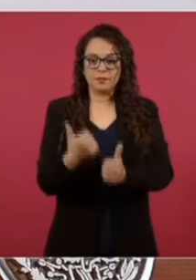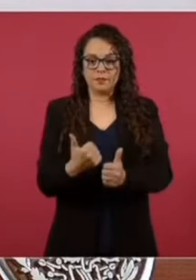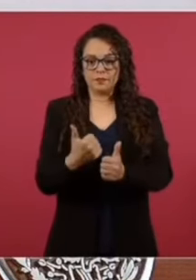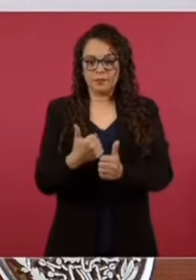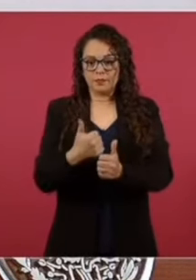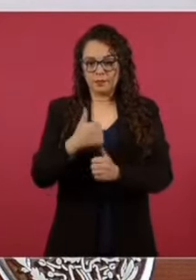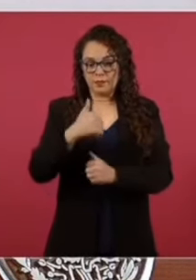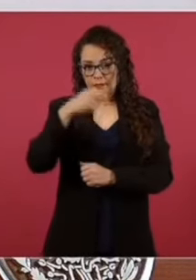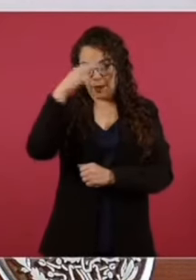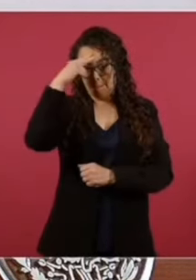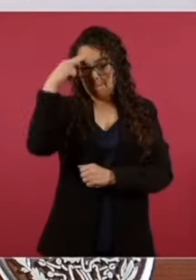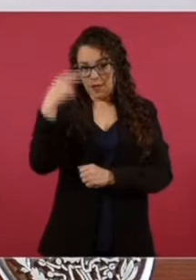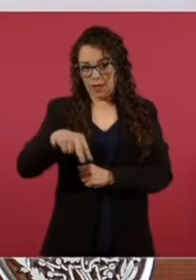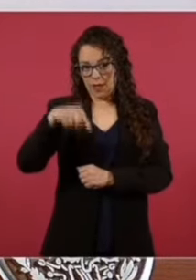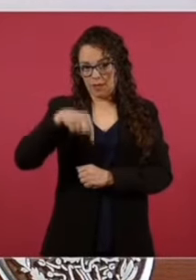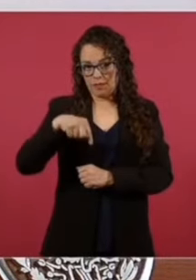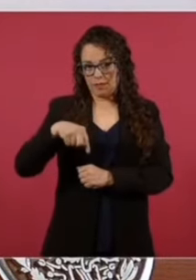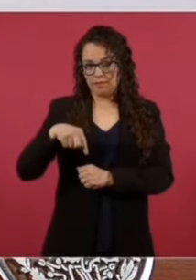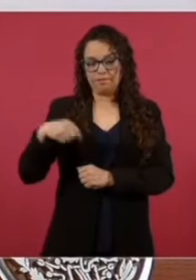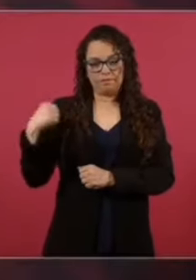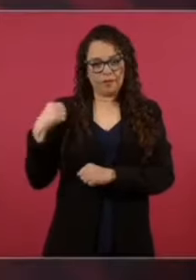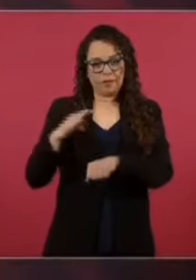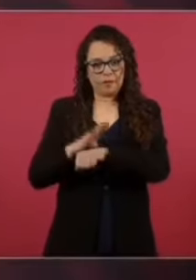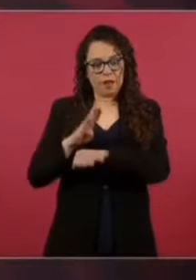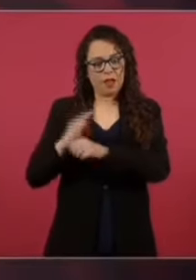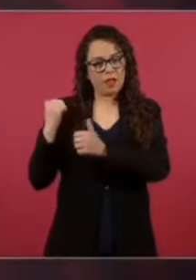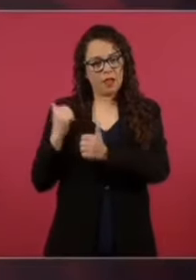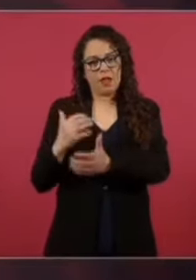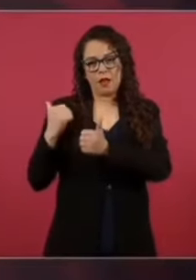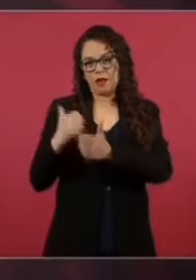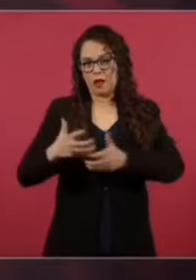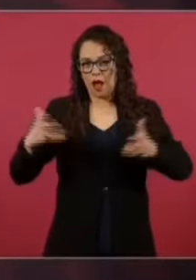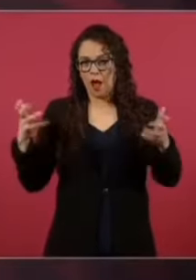de acero procedente de Brasil hacia México y de